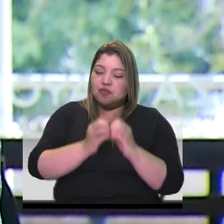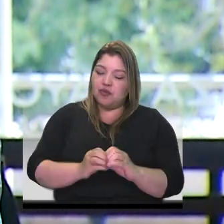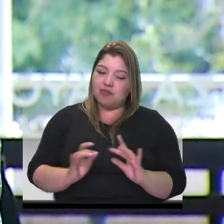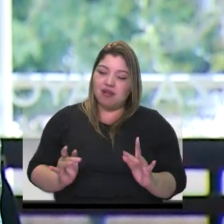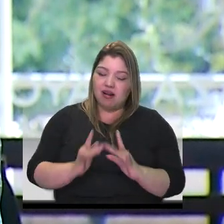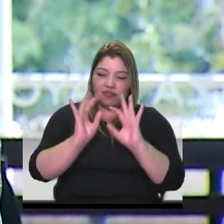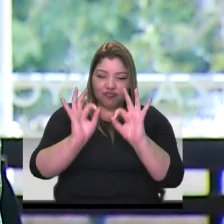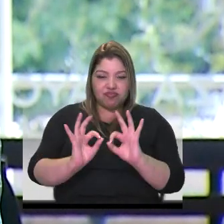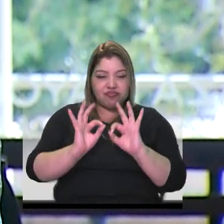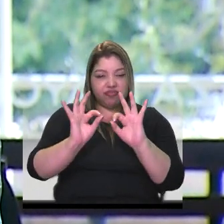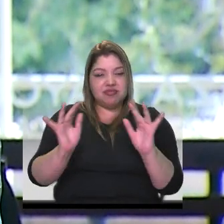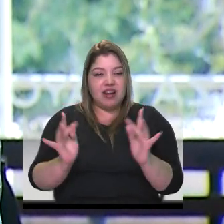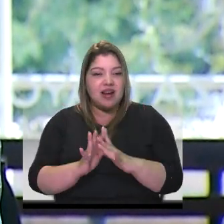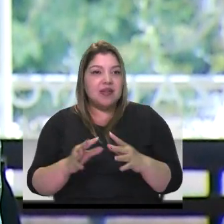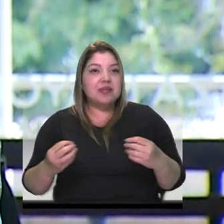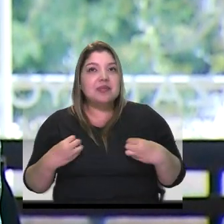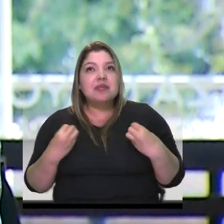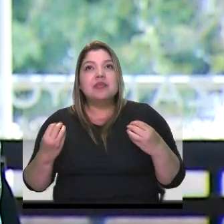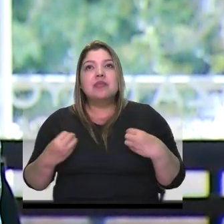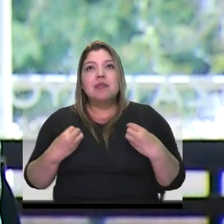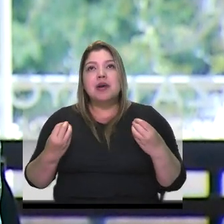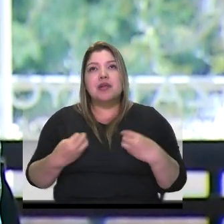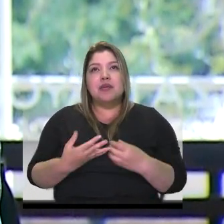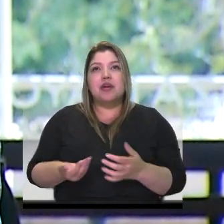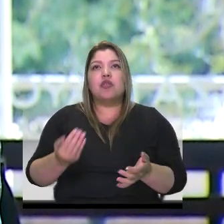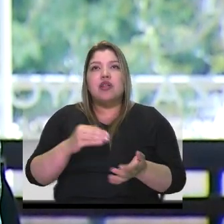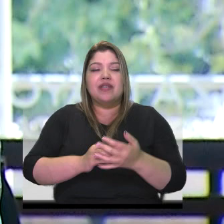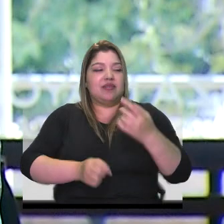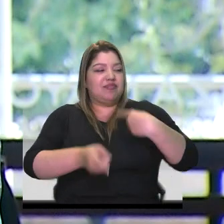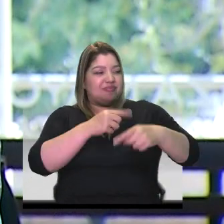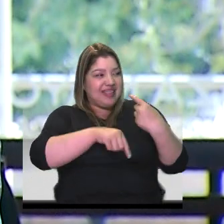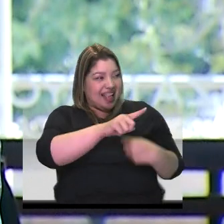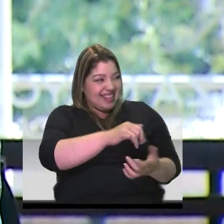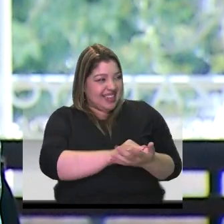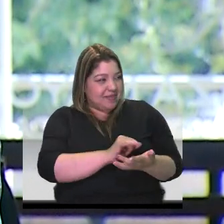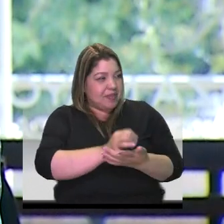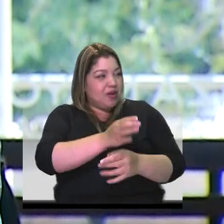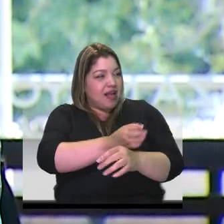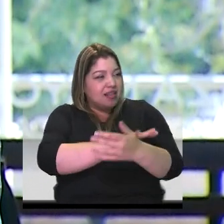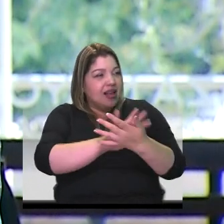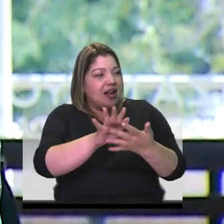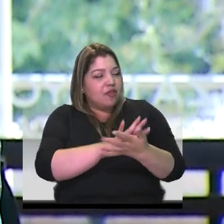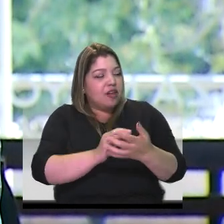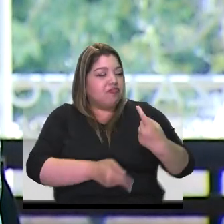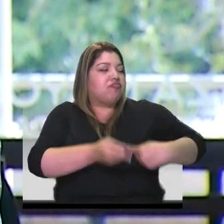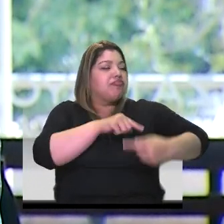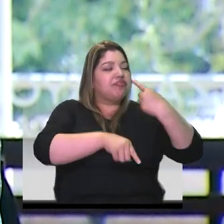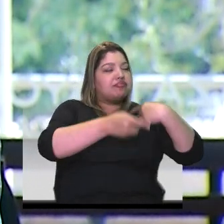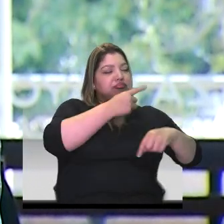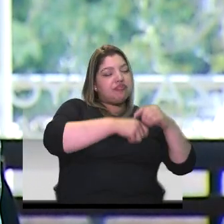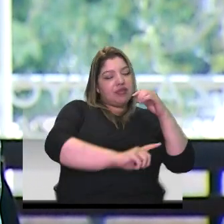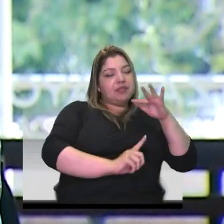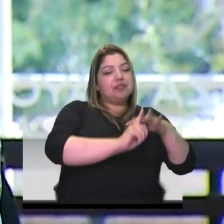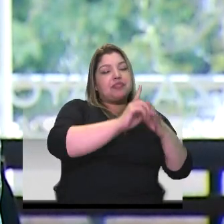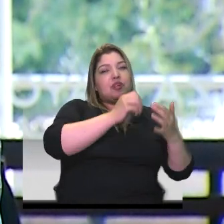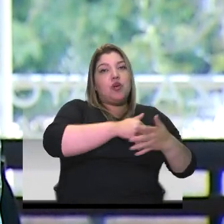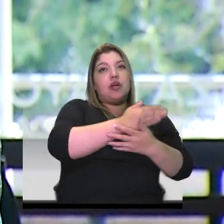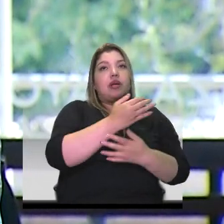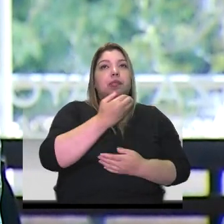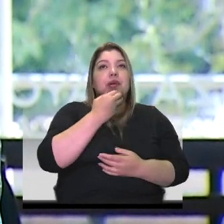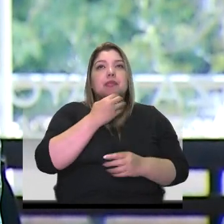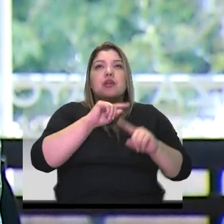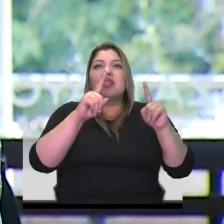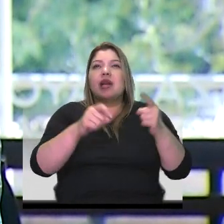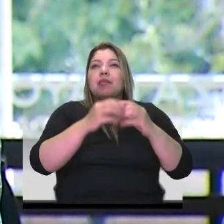para habitar. Yo creo que ese volver al origen del que tú hablabas, que también es una tendencia en la industria del alimento, por ejemplo, de